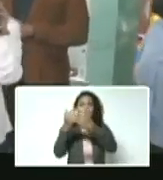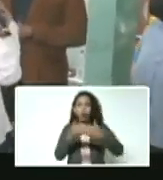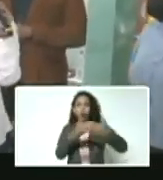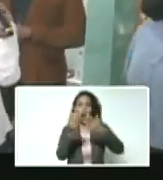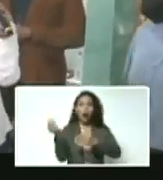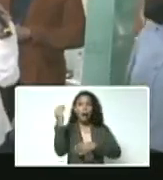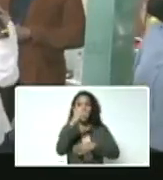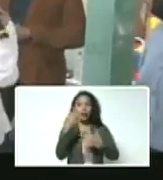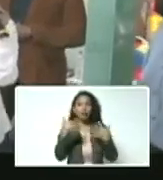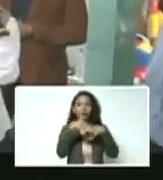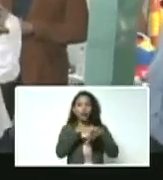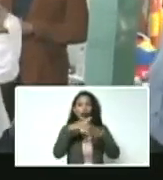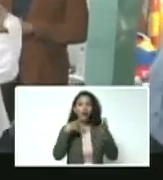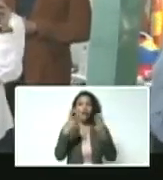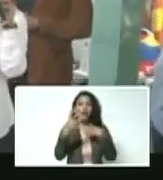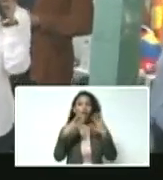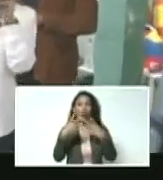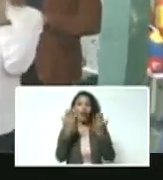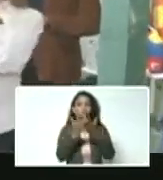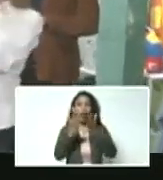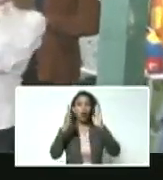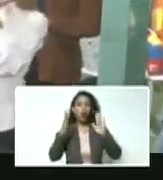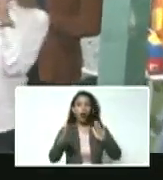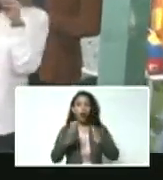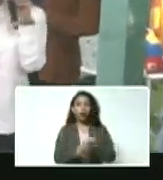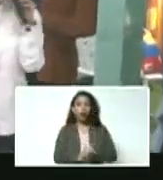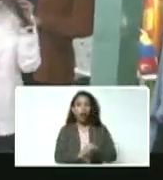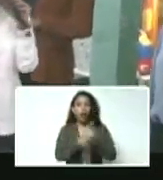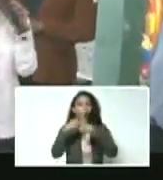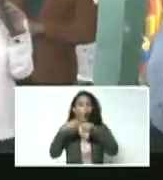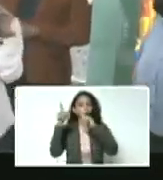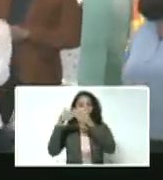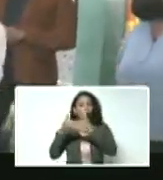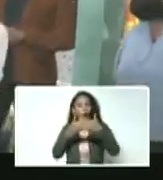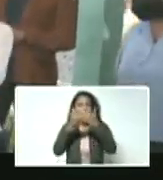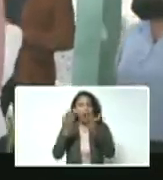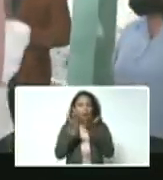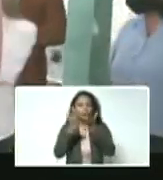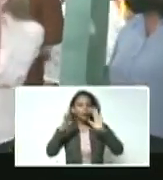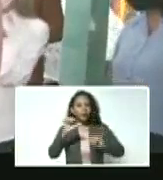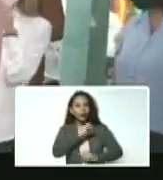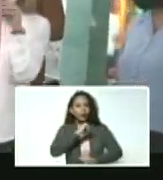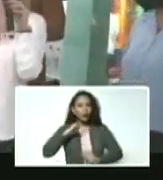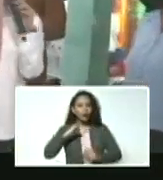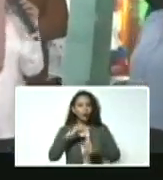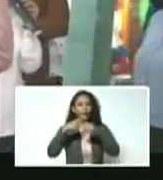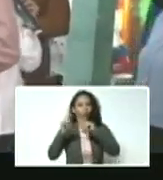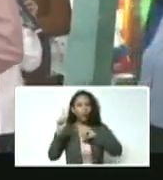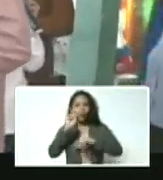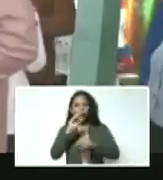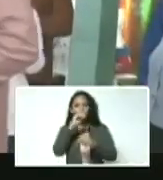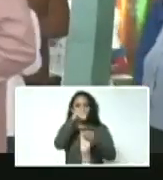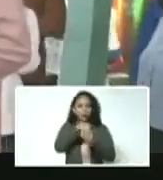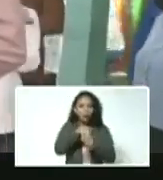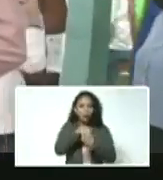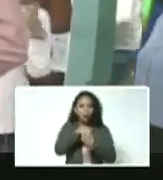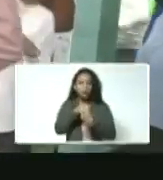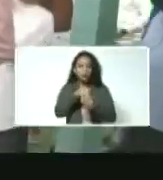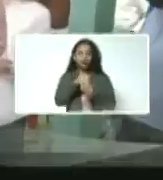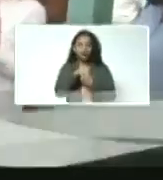se complementa con esta feria escolar para otros estudiantes de colegios privados, para otros que no entren dentro de